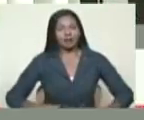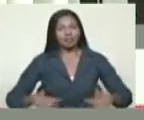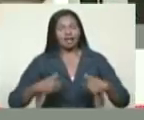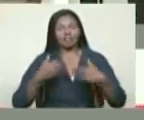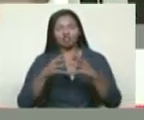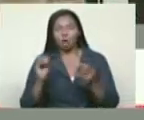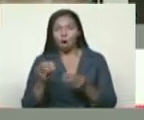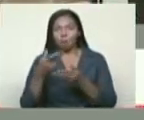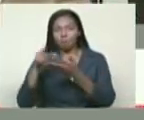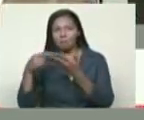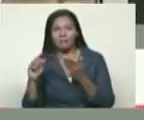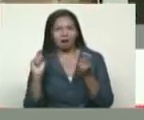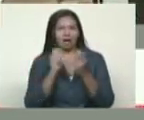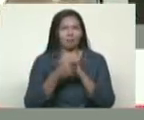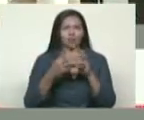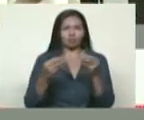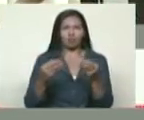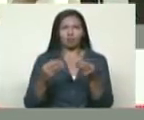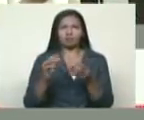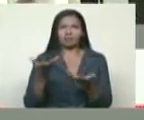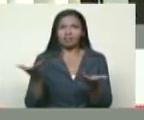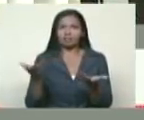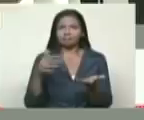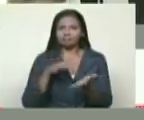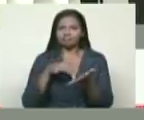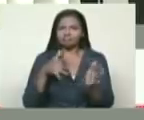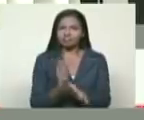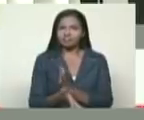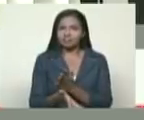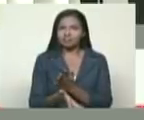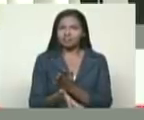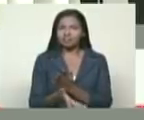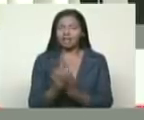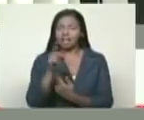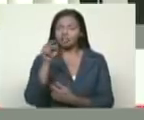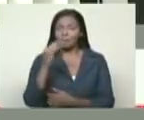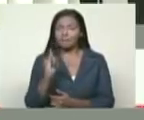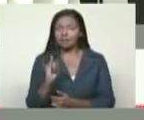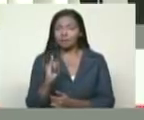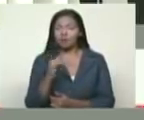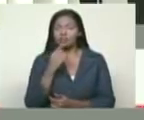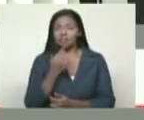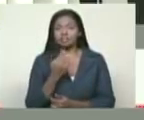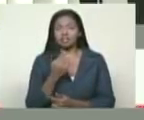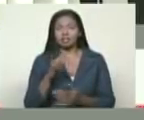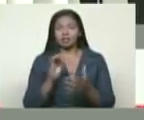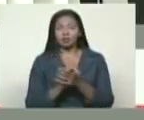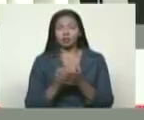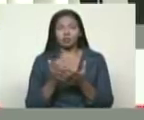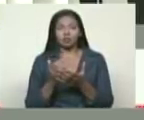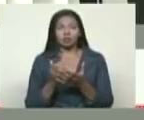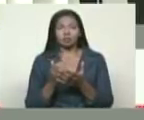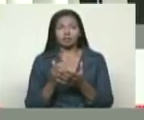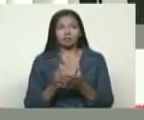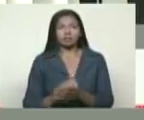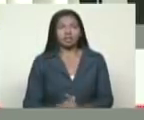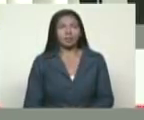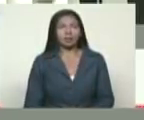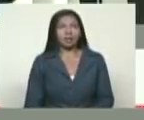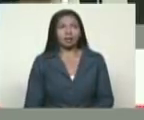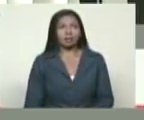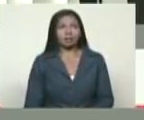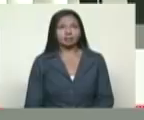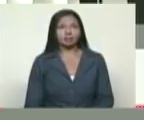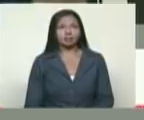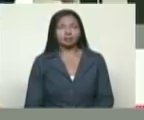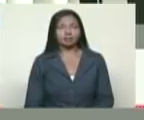en esto. ¿Y qué pasó? Por eso, como decía la compañera, cuando nosotros estuvimos en Naciones Unidas,